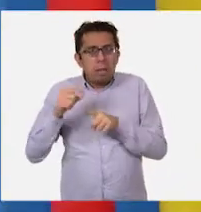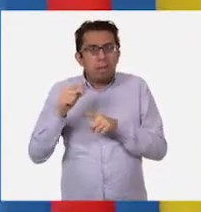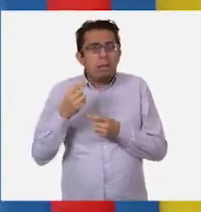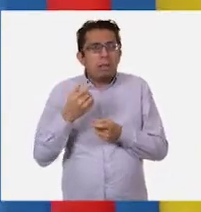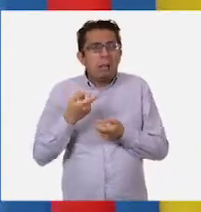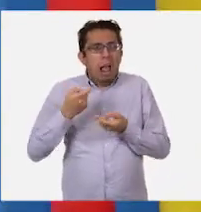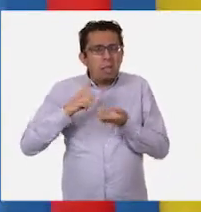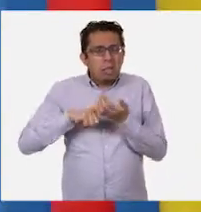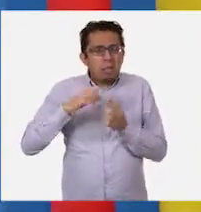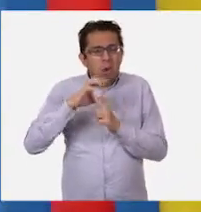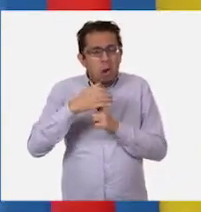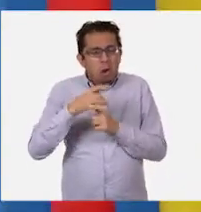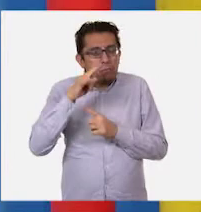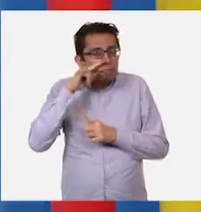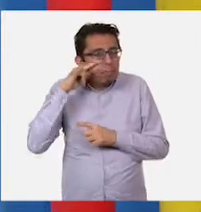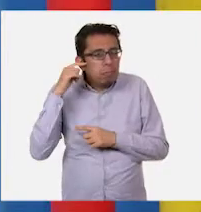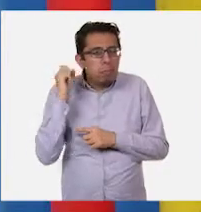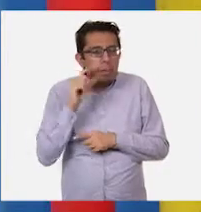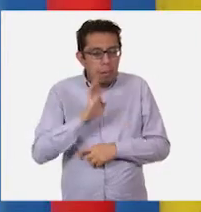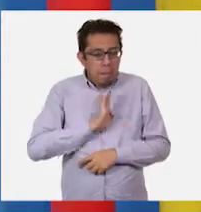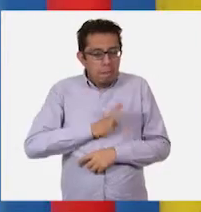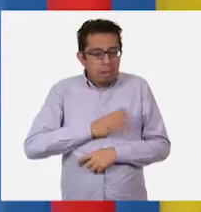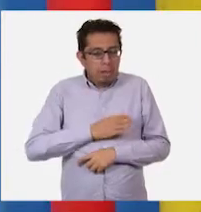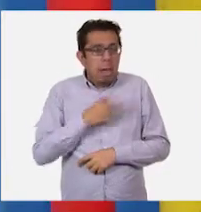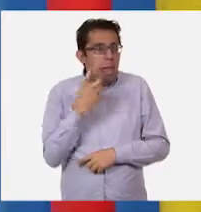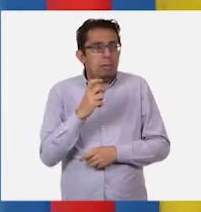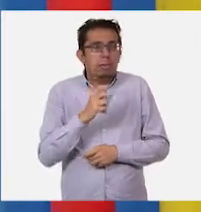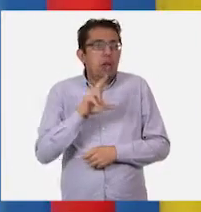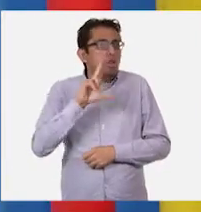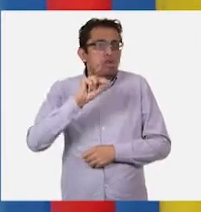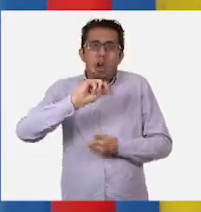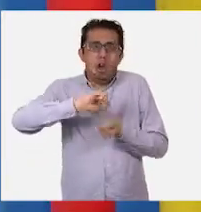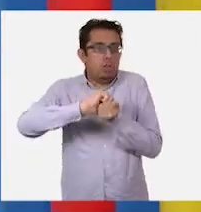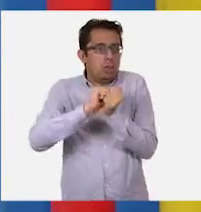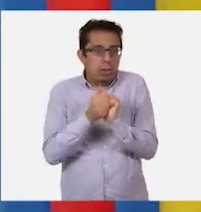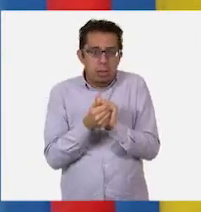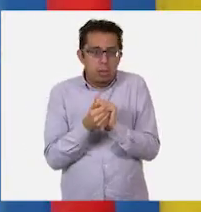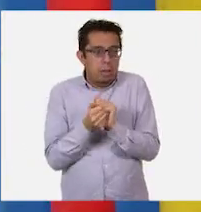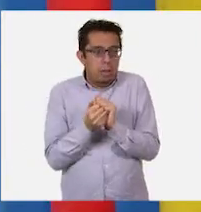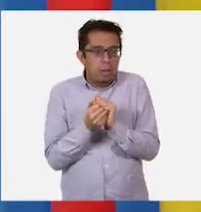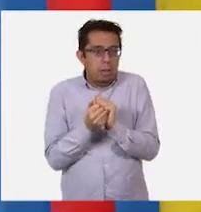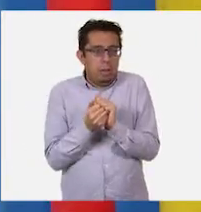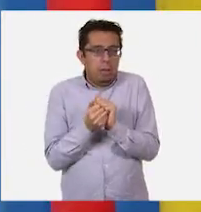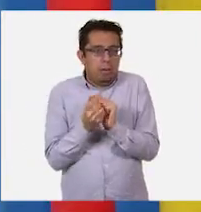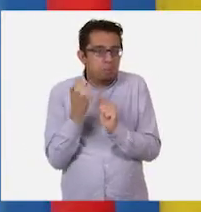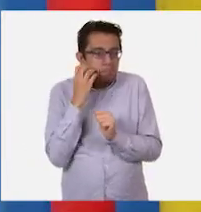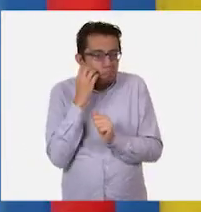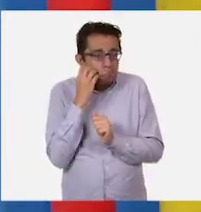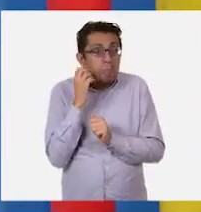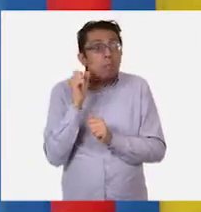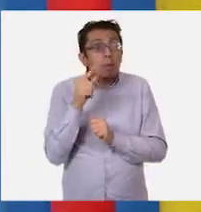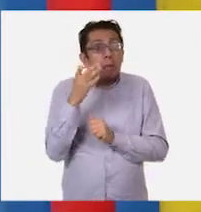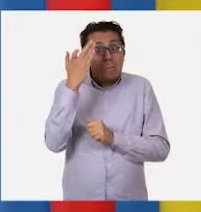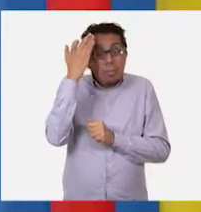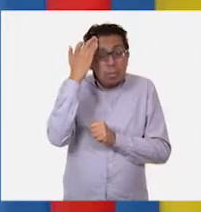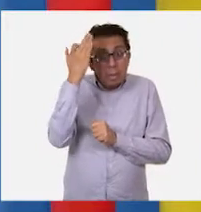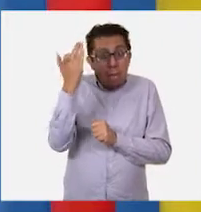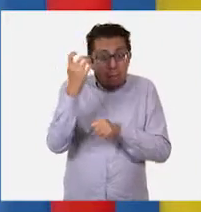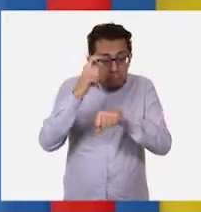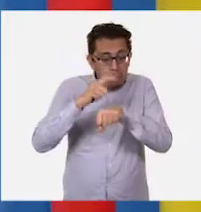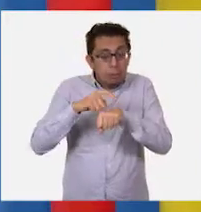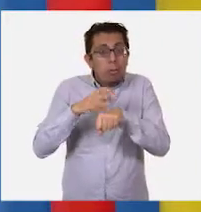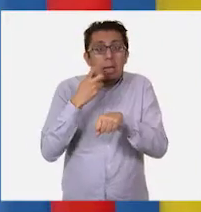bacterias y hongos, evitando su descomposición. Mientras que el tiempo es fundamental en la cocción